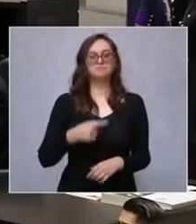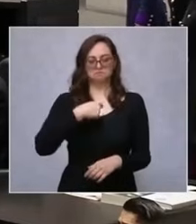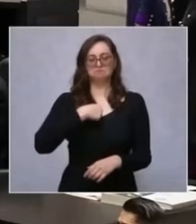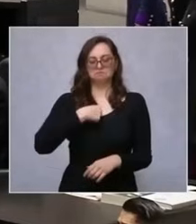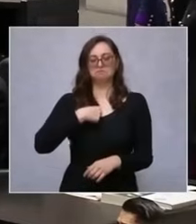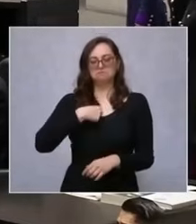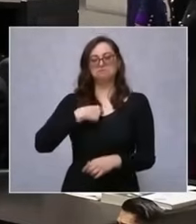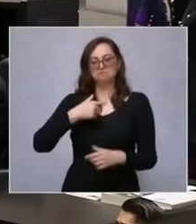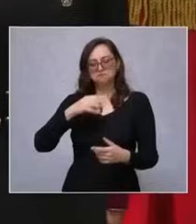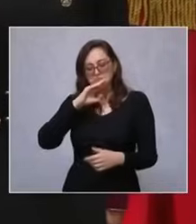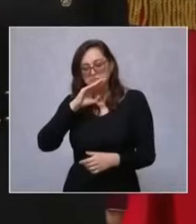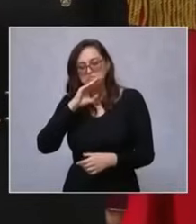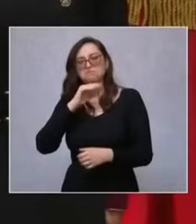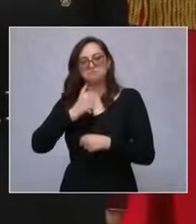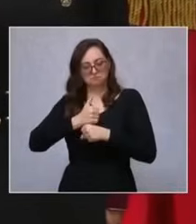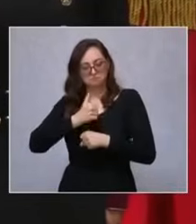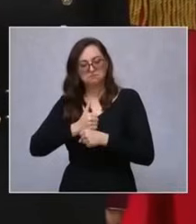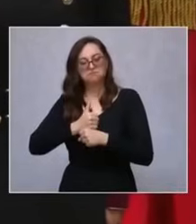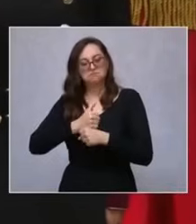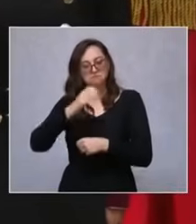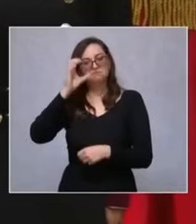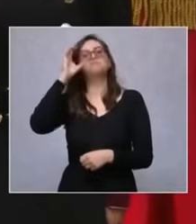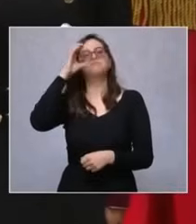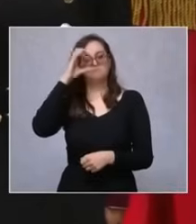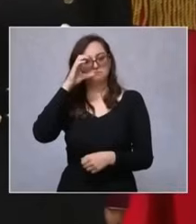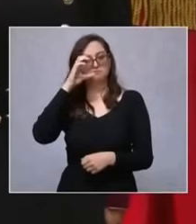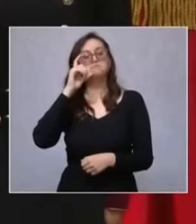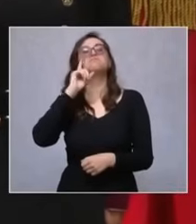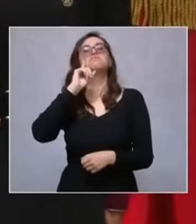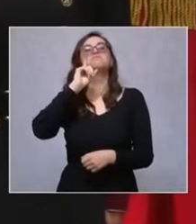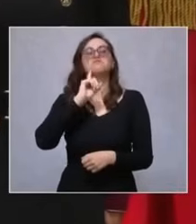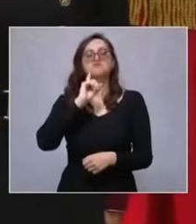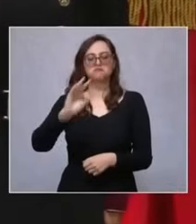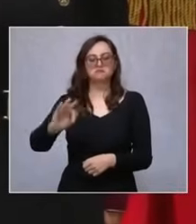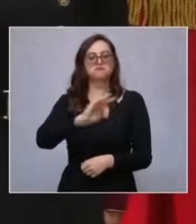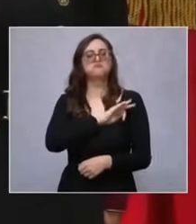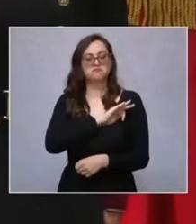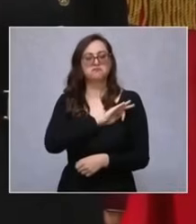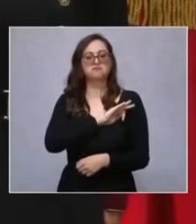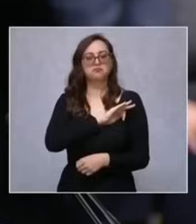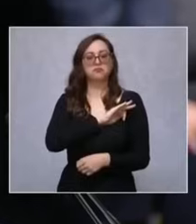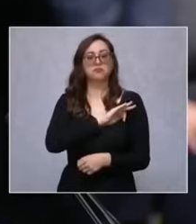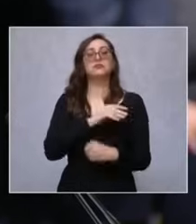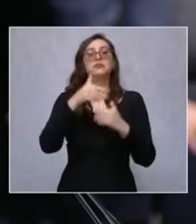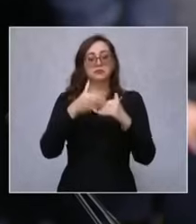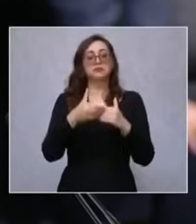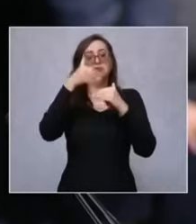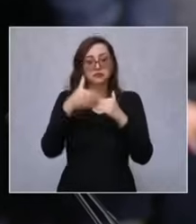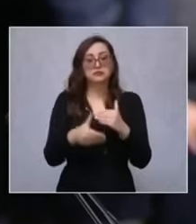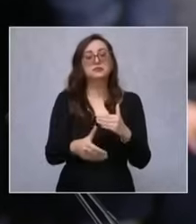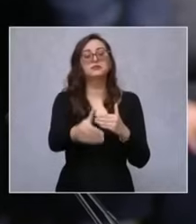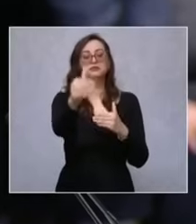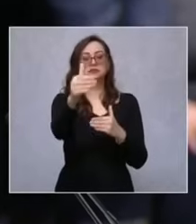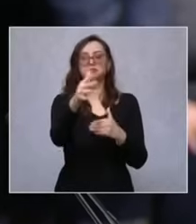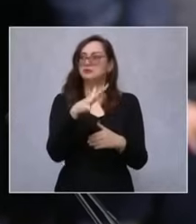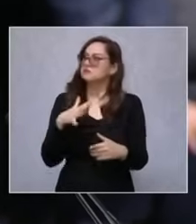Claudia. Abuela, para saber más o menos cuánto dura el mandato mujer en México. De fe. Y a partir de hoy,